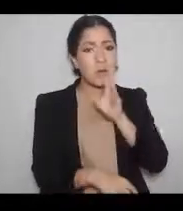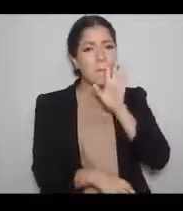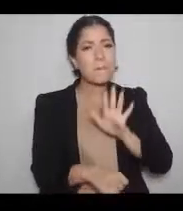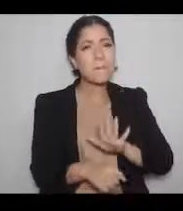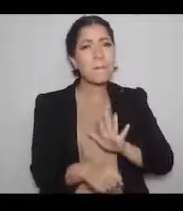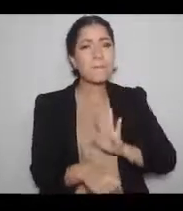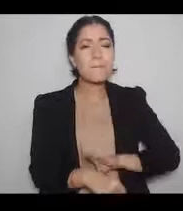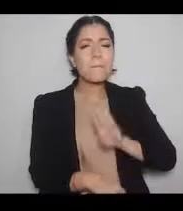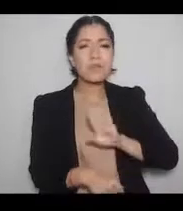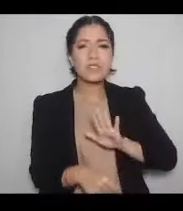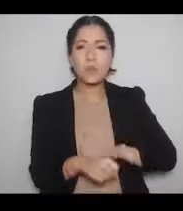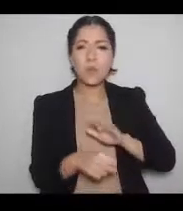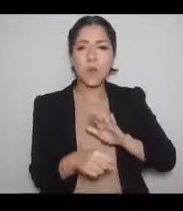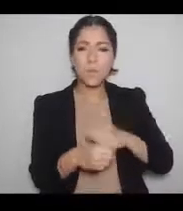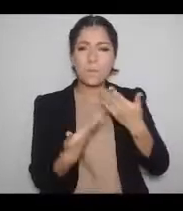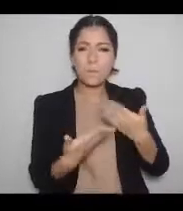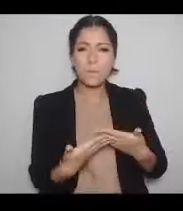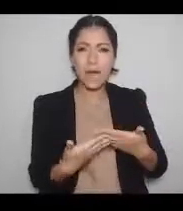Quería conocerte.